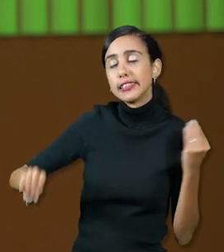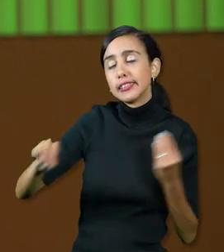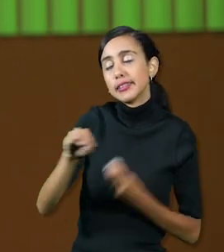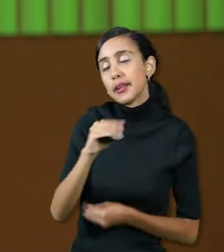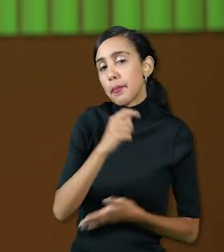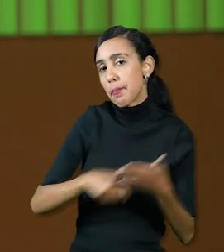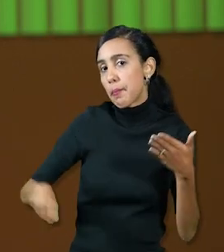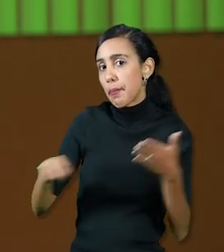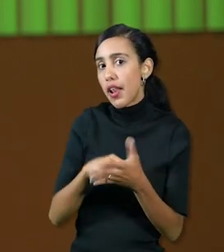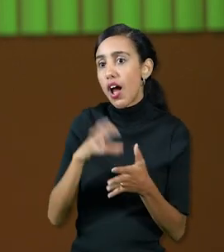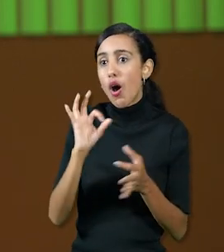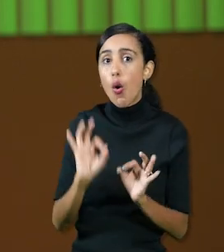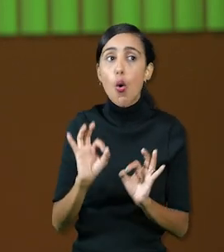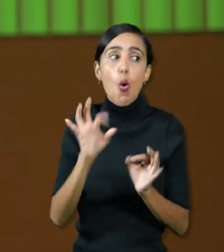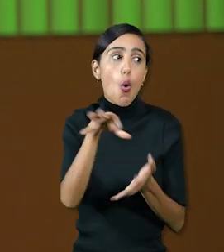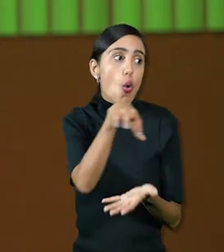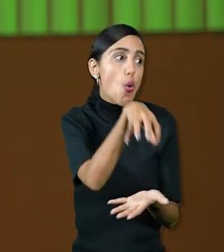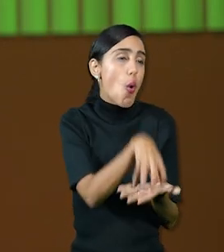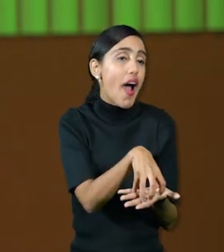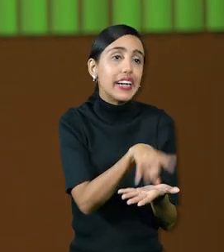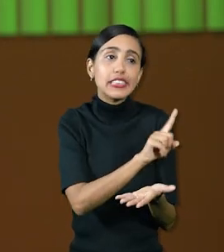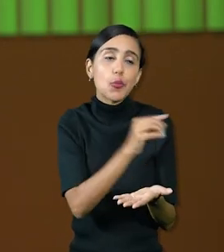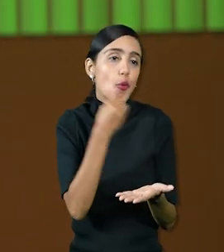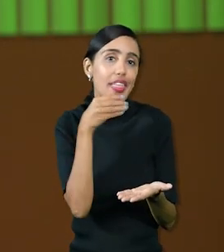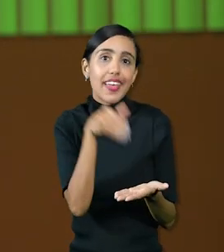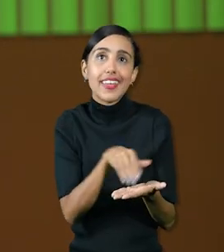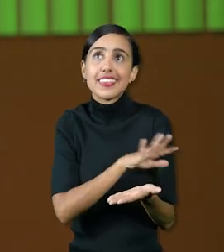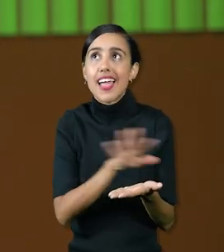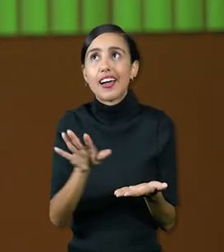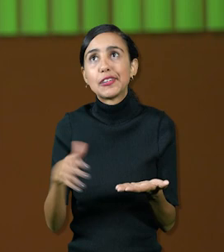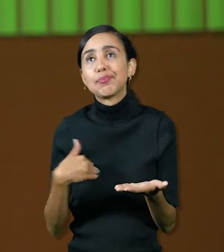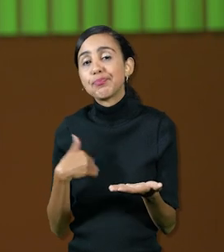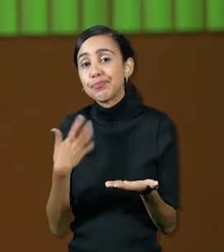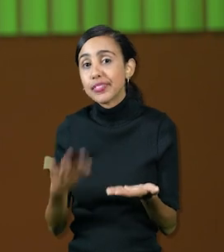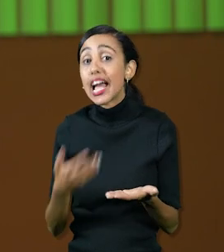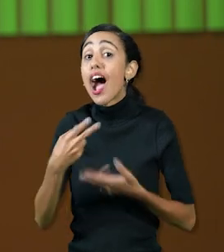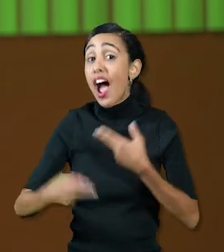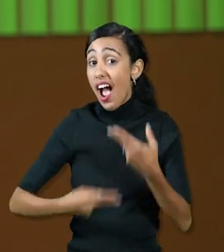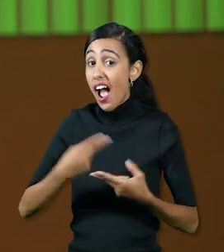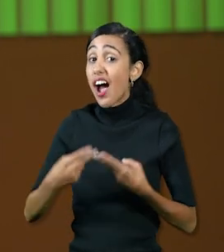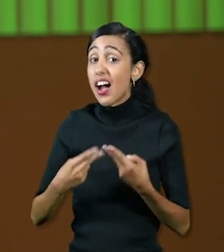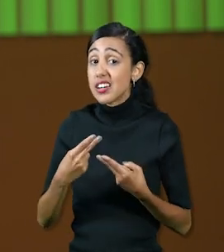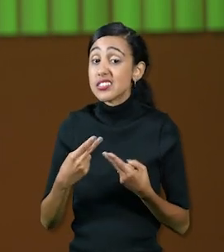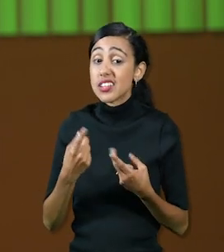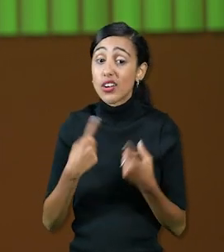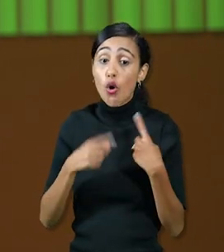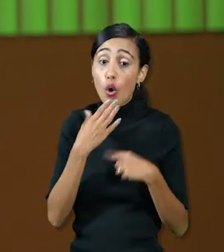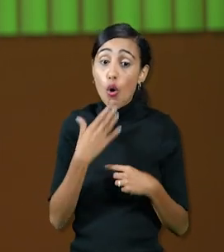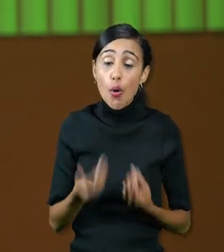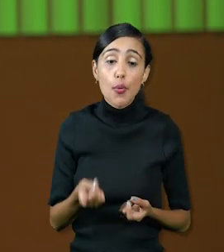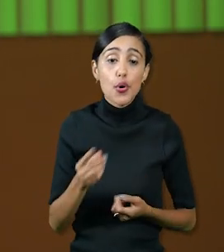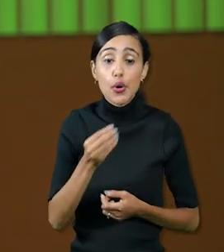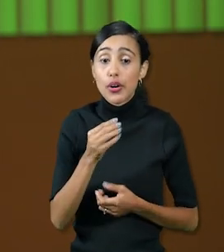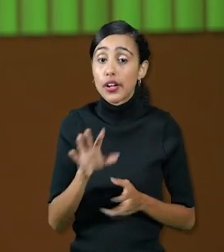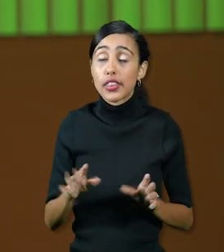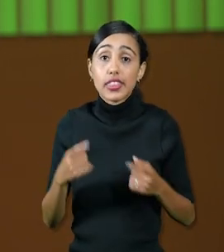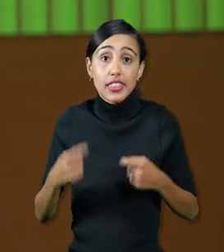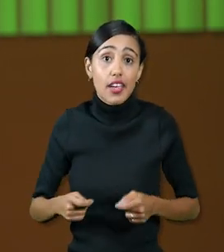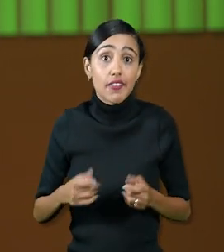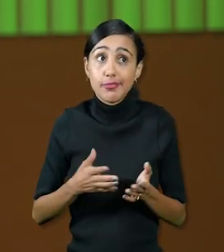de que se te puede caer una locación en mitad de la película. Y es algo que tienes que tenerlo claro, no pasa nada con eso,